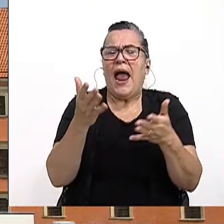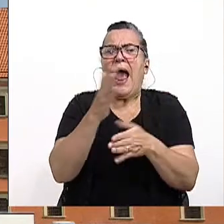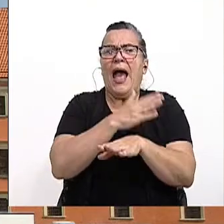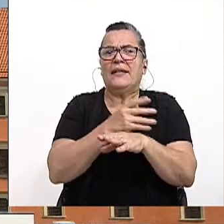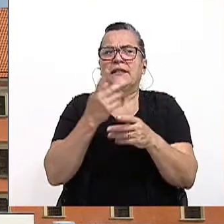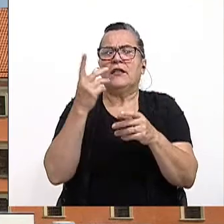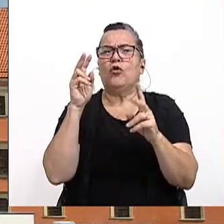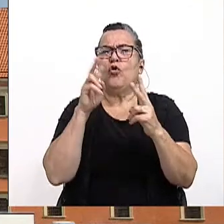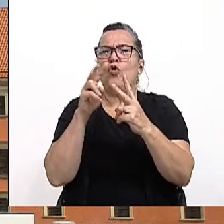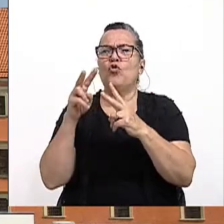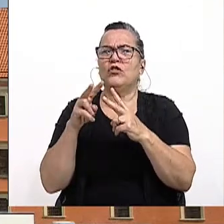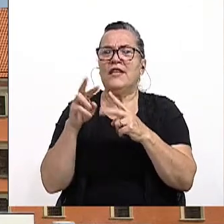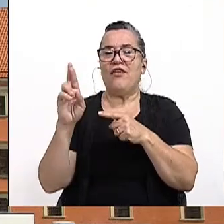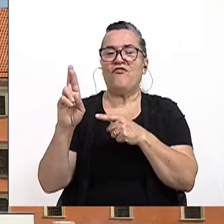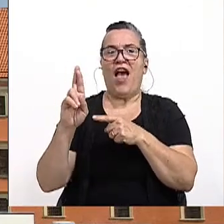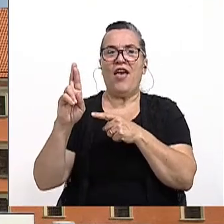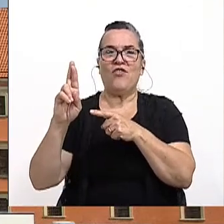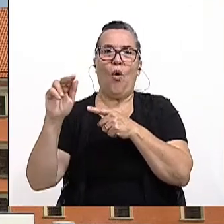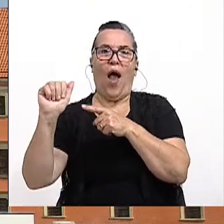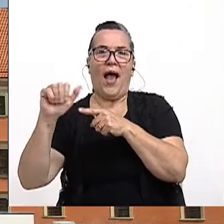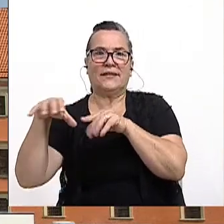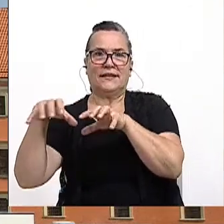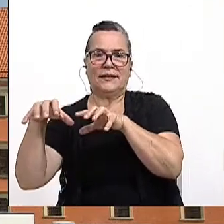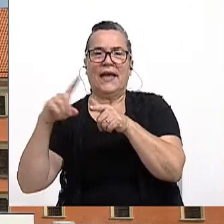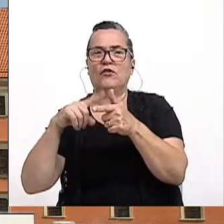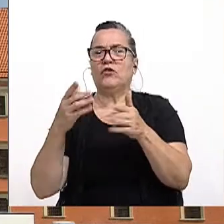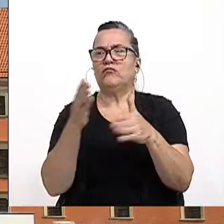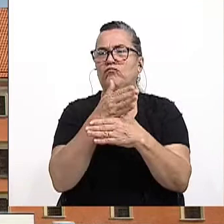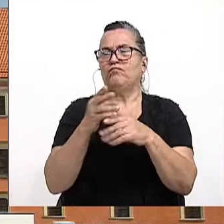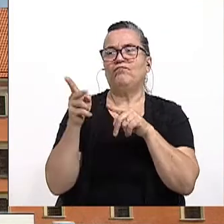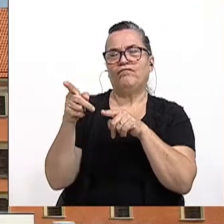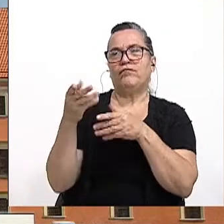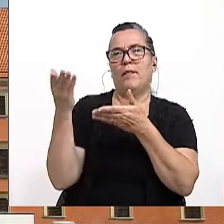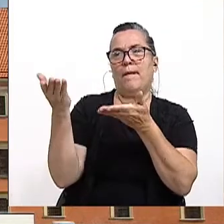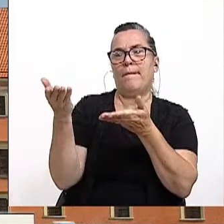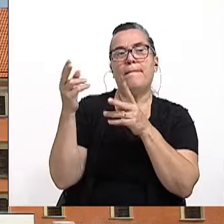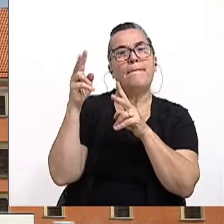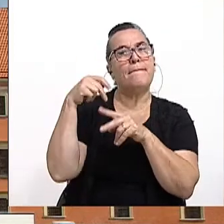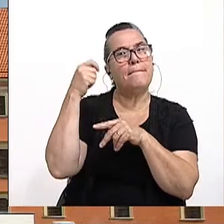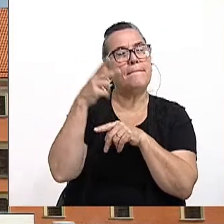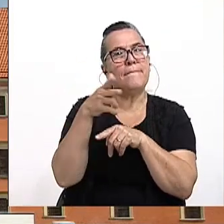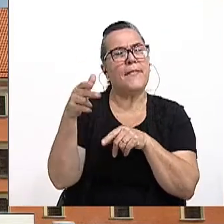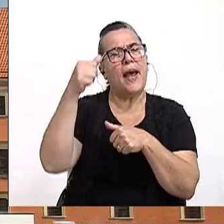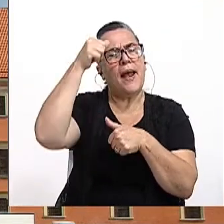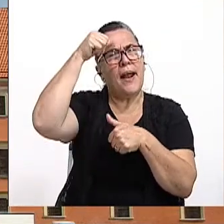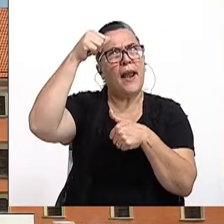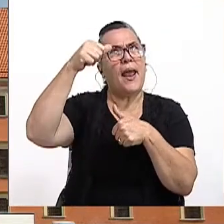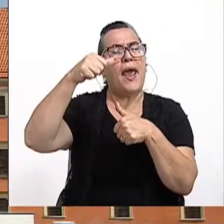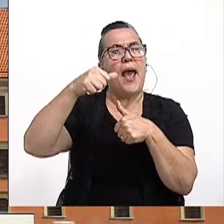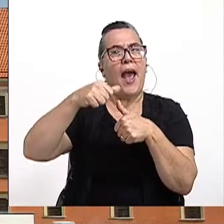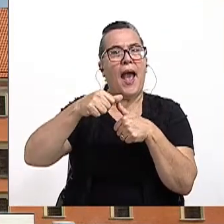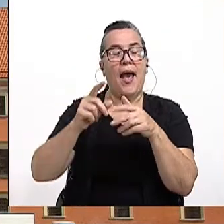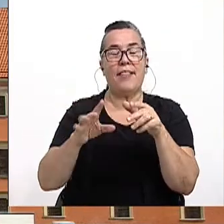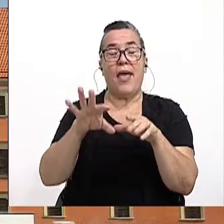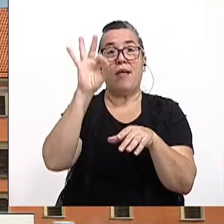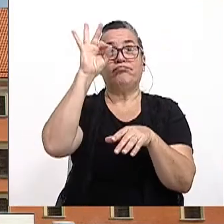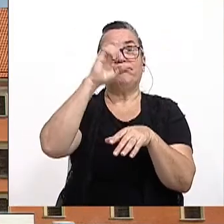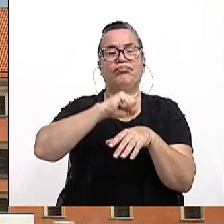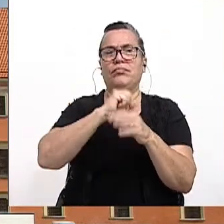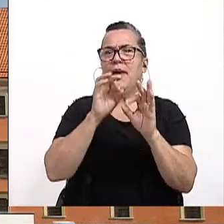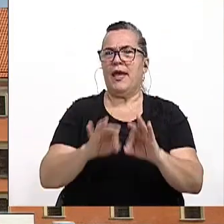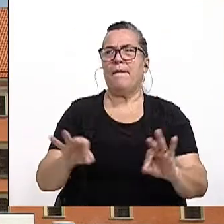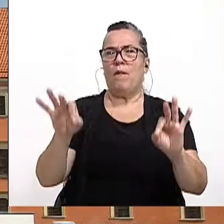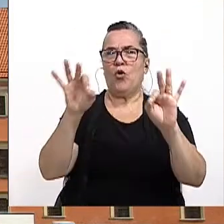fenómeno de radiactividad. Entonces compartamos el siguiente video para que recordemos ese descubrimiento tan